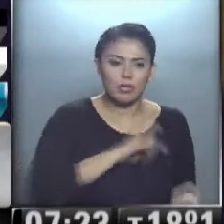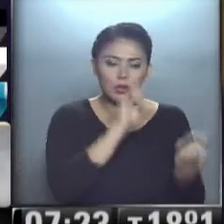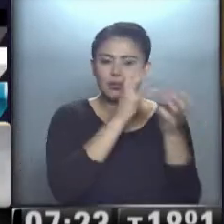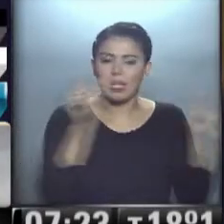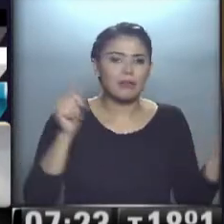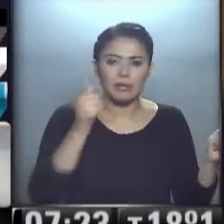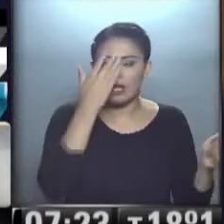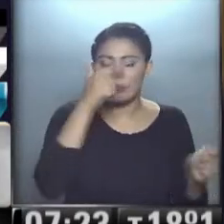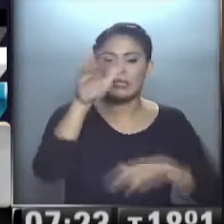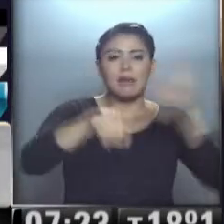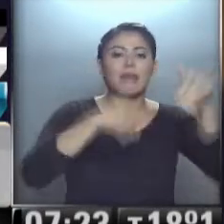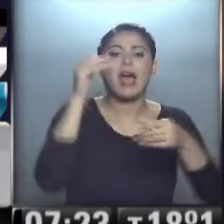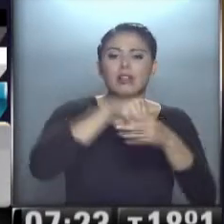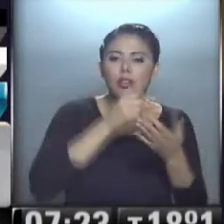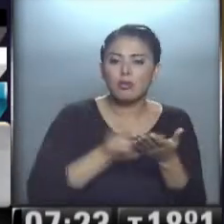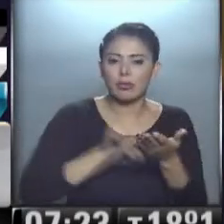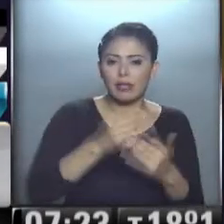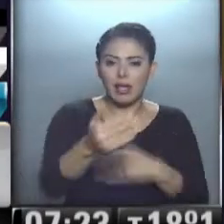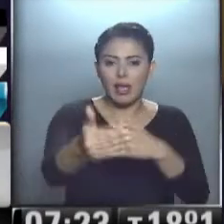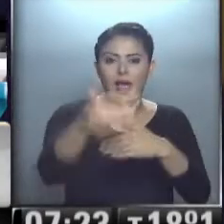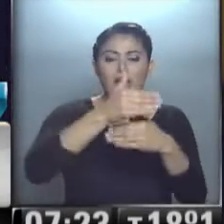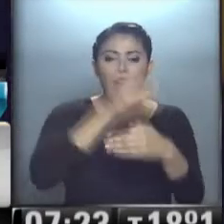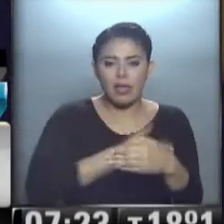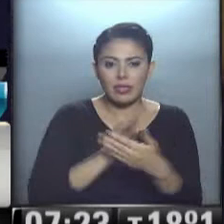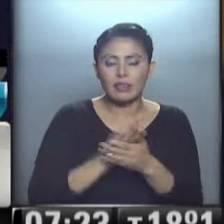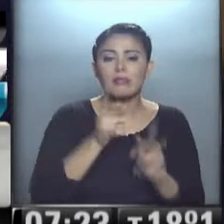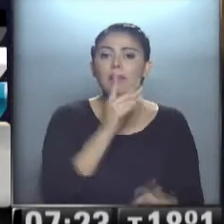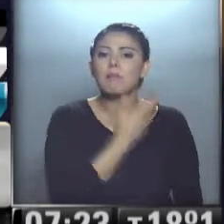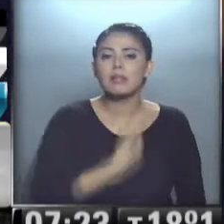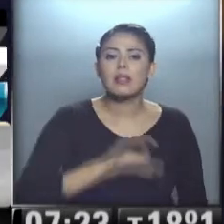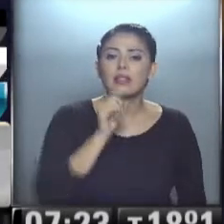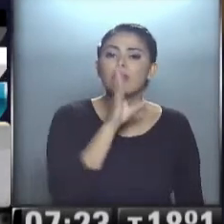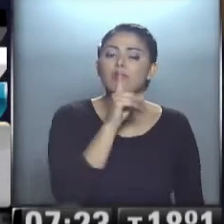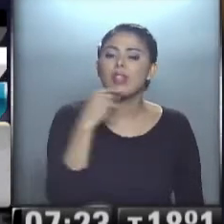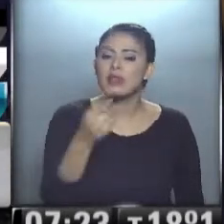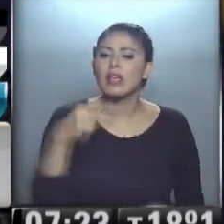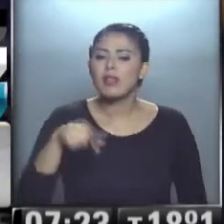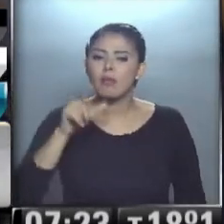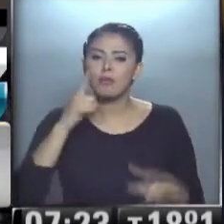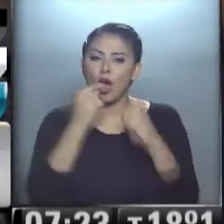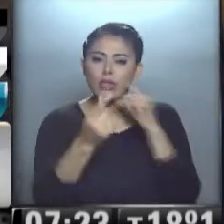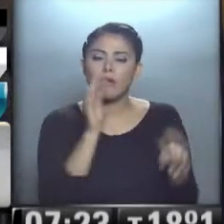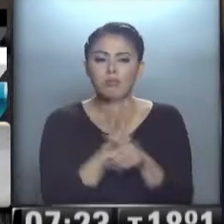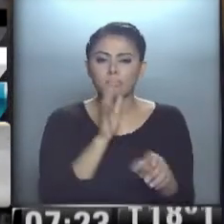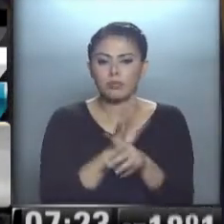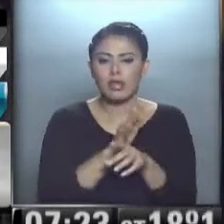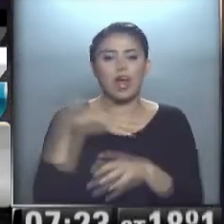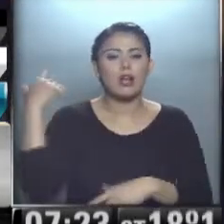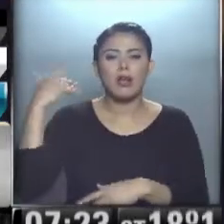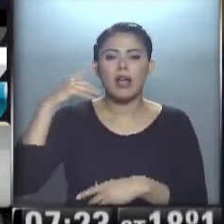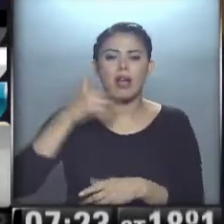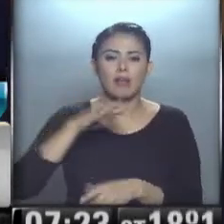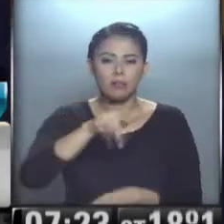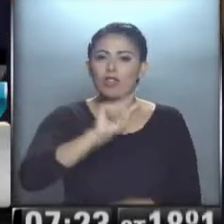elecciones anticipadas. Desde Rusia, el presidente Vladimir Putin declaró que las protestas se parecen más a un asalto que a una revolución.